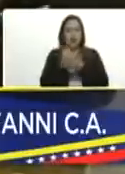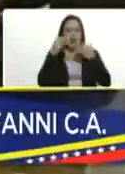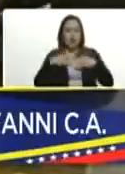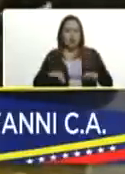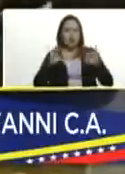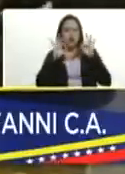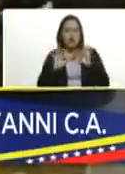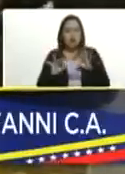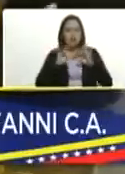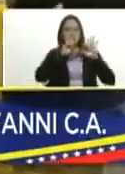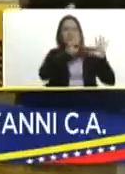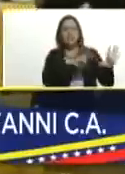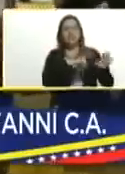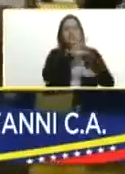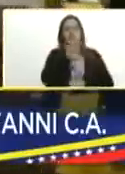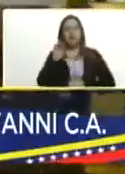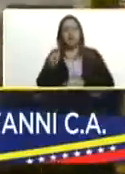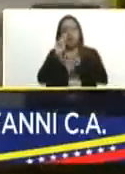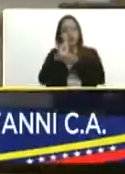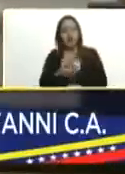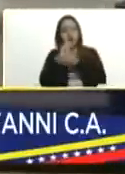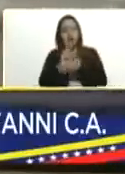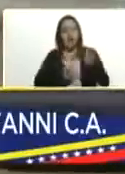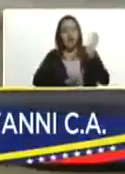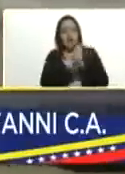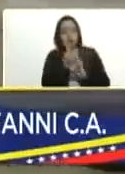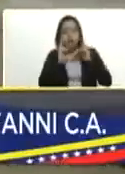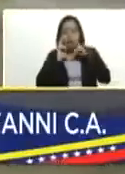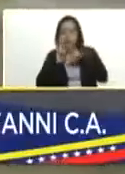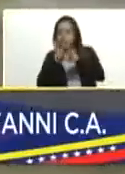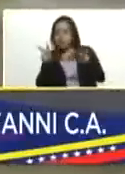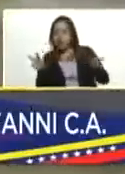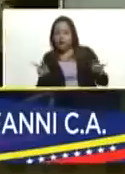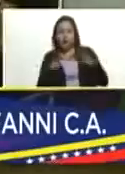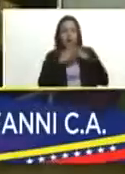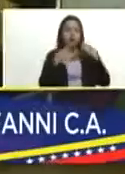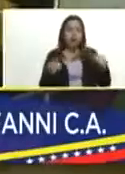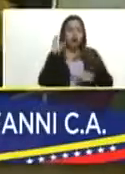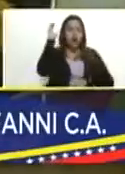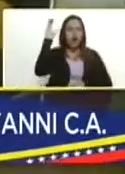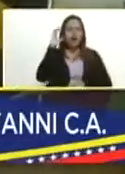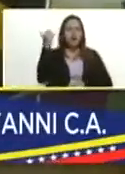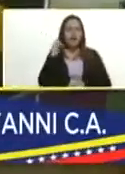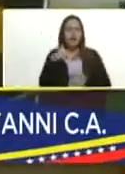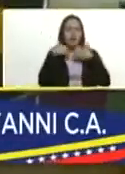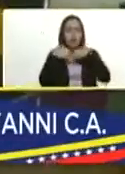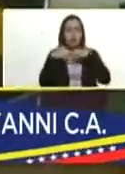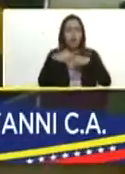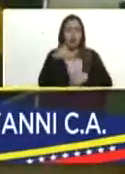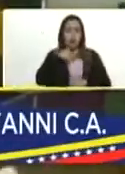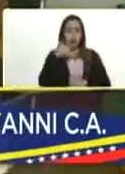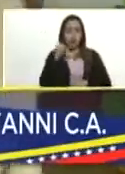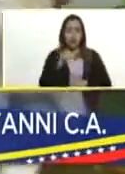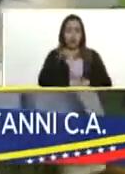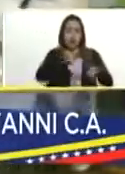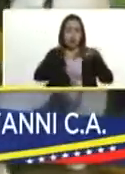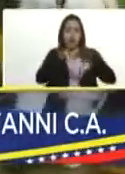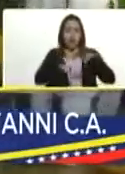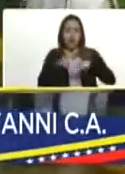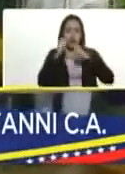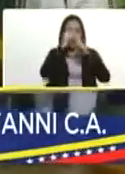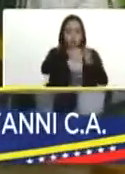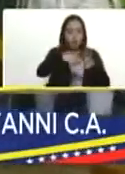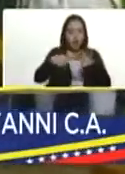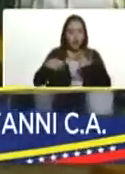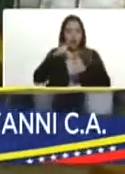de 750 toneladas. De verdad que se pierde de vista todo el potencial que tiene esta industria. Yo estoy acá con el secretario de Pesca, con